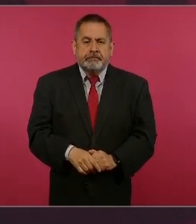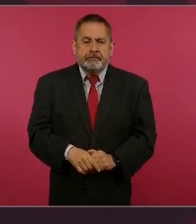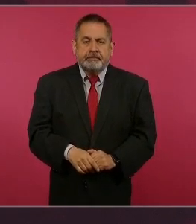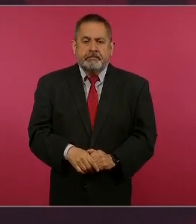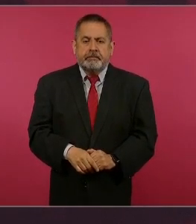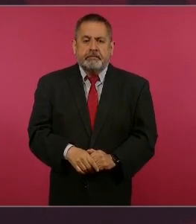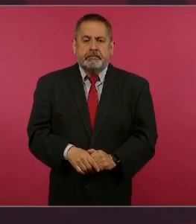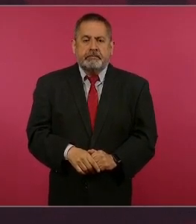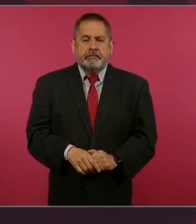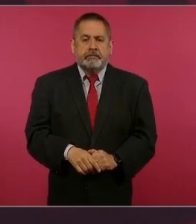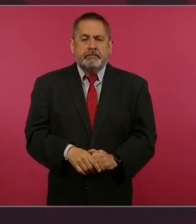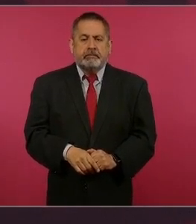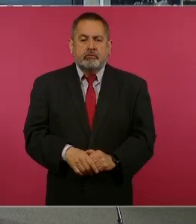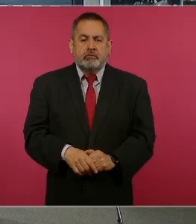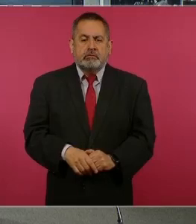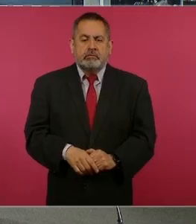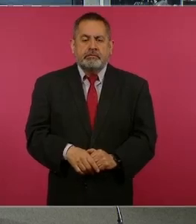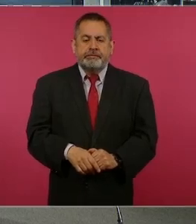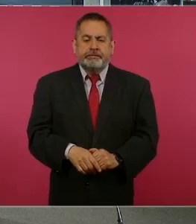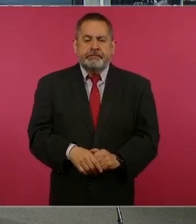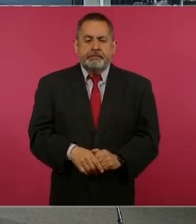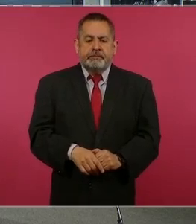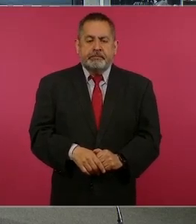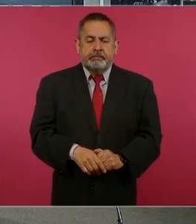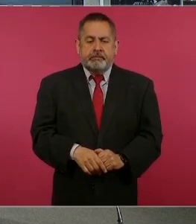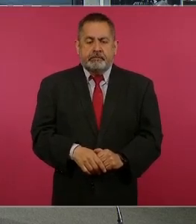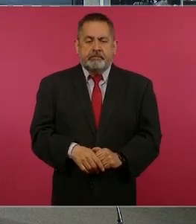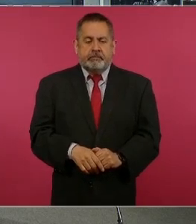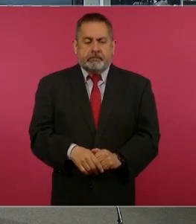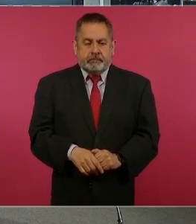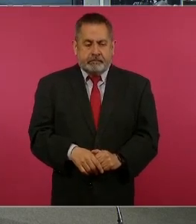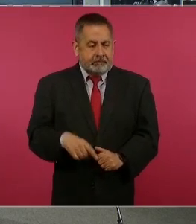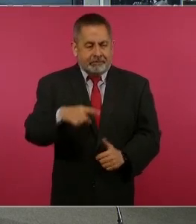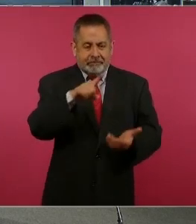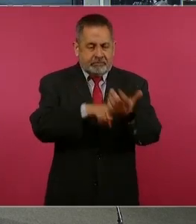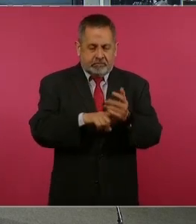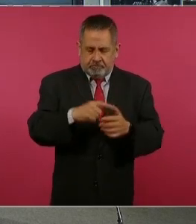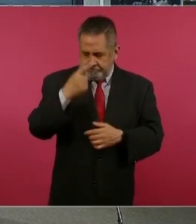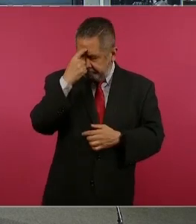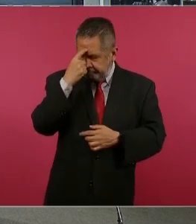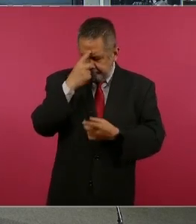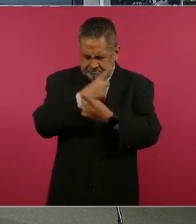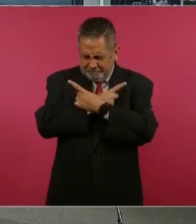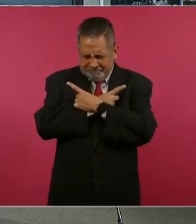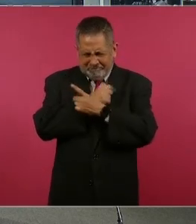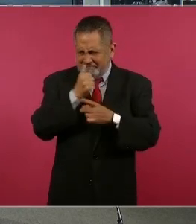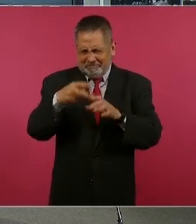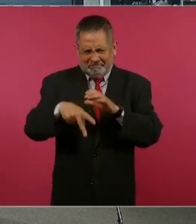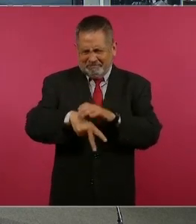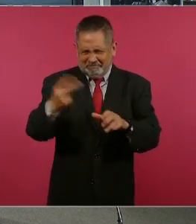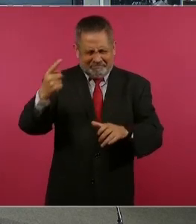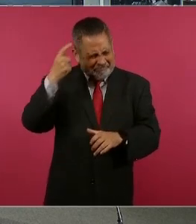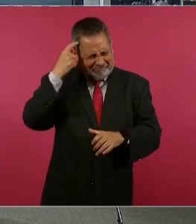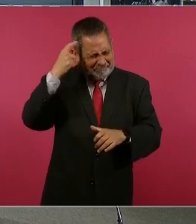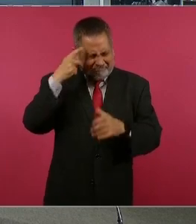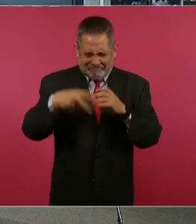Y ya cuando no hay escrúpulos, y se quiere